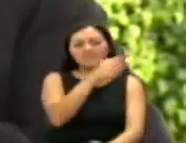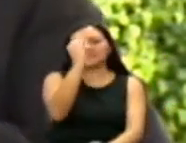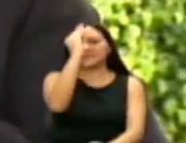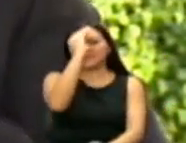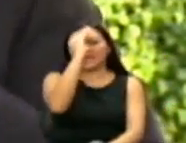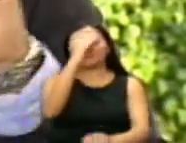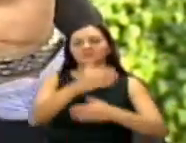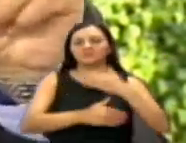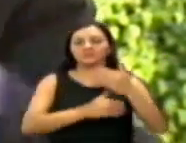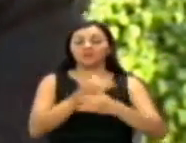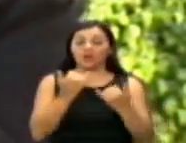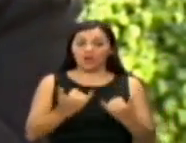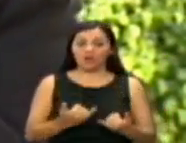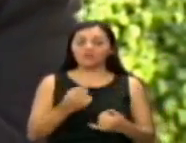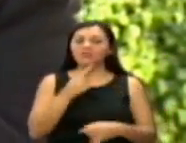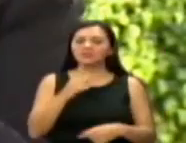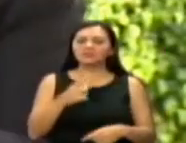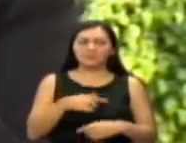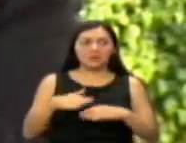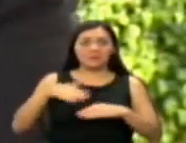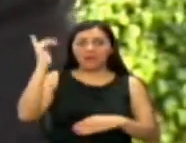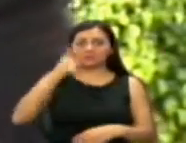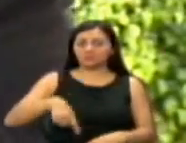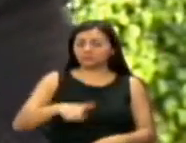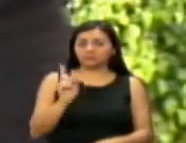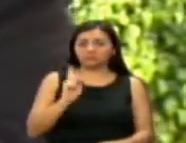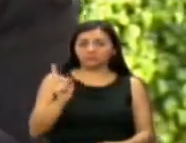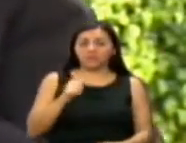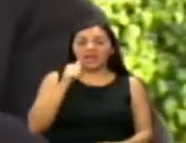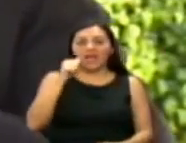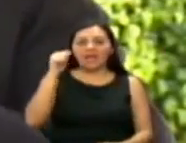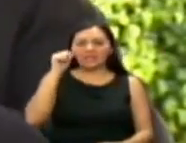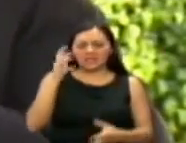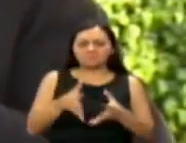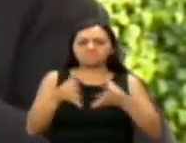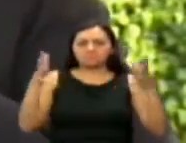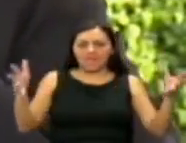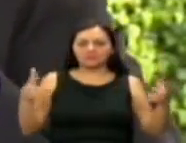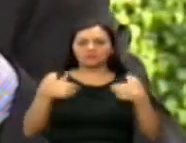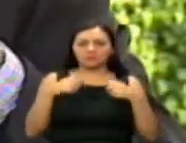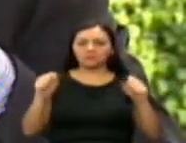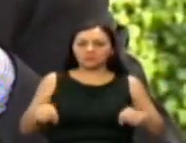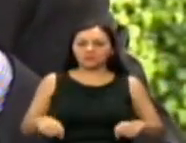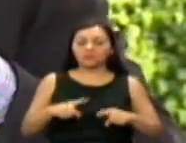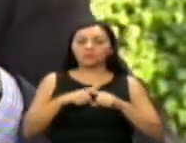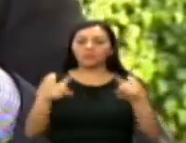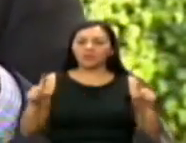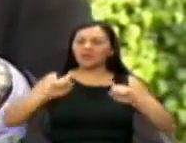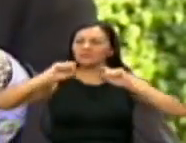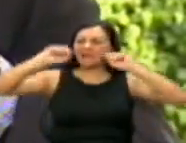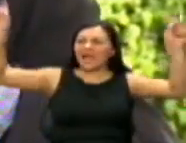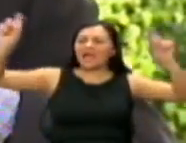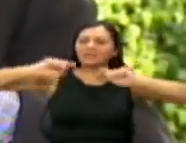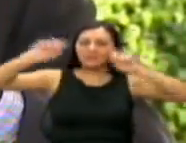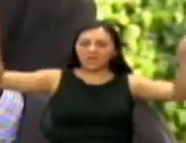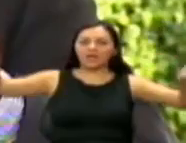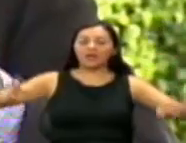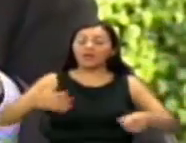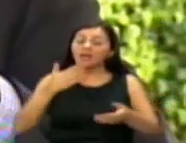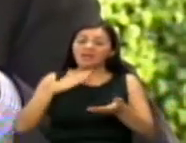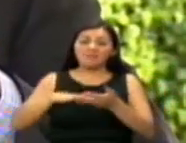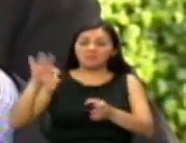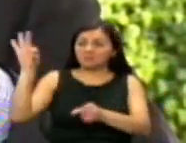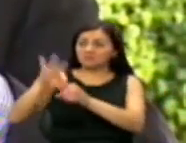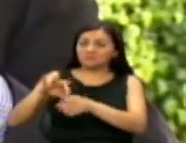pasa en estos momentos. Ni siquiera así han podido ser más. Mañana, ayer nosotros fuimos más. Pero pueden hacer el ruido que quieran. que si mañana son las